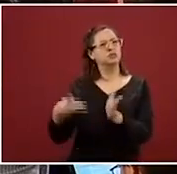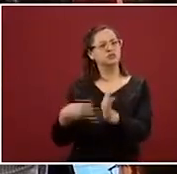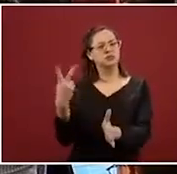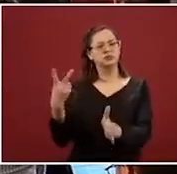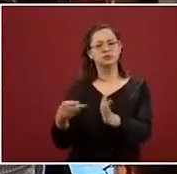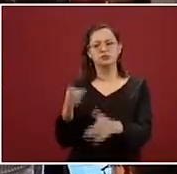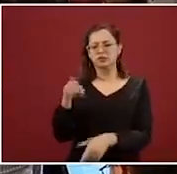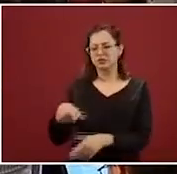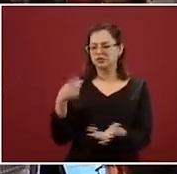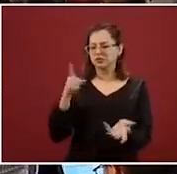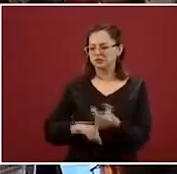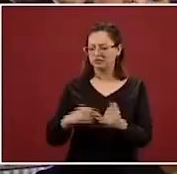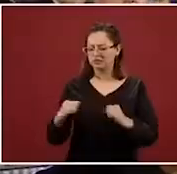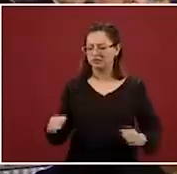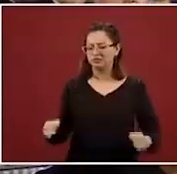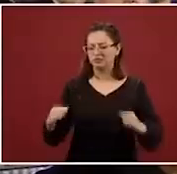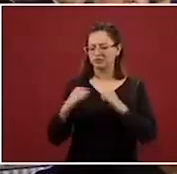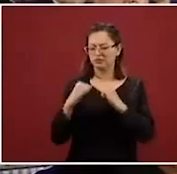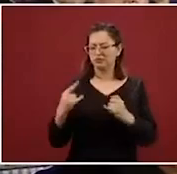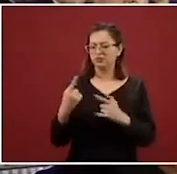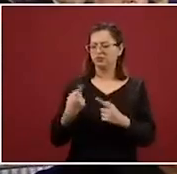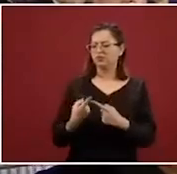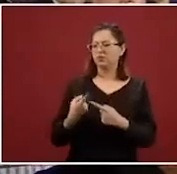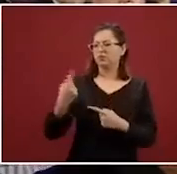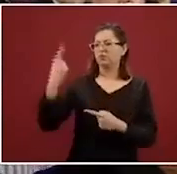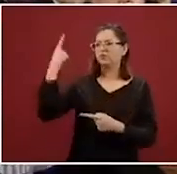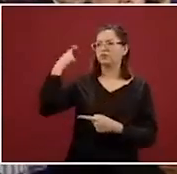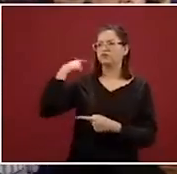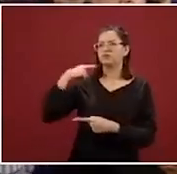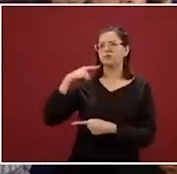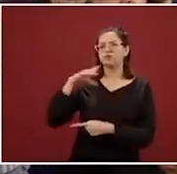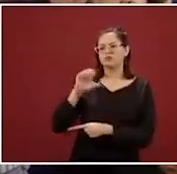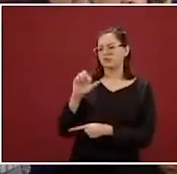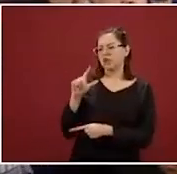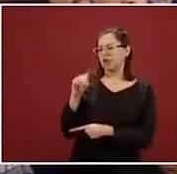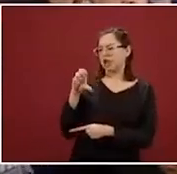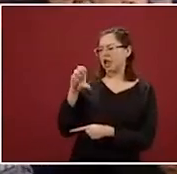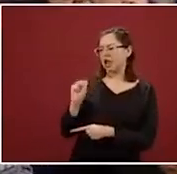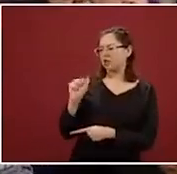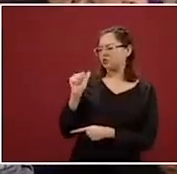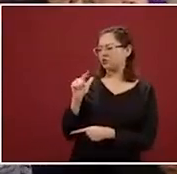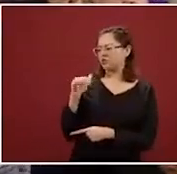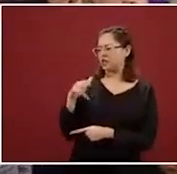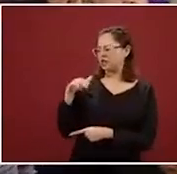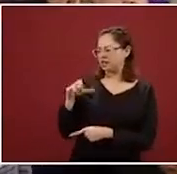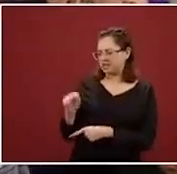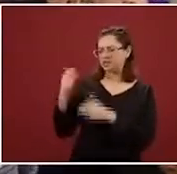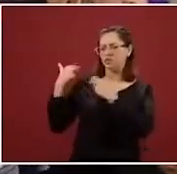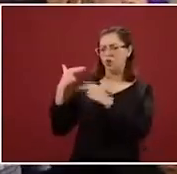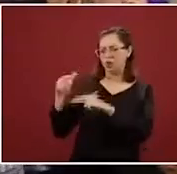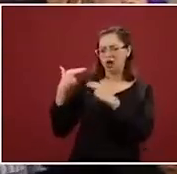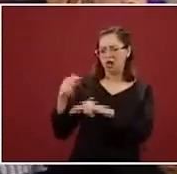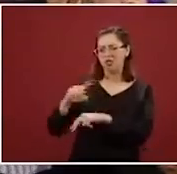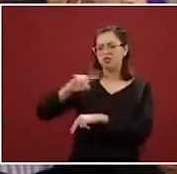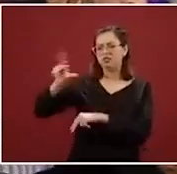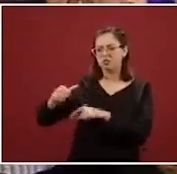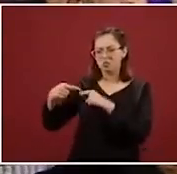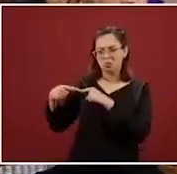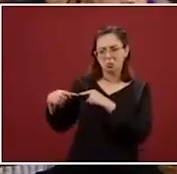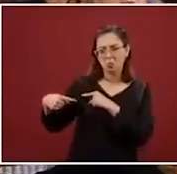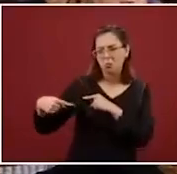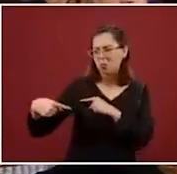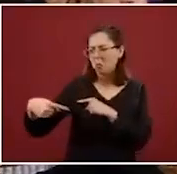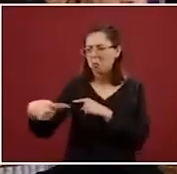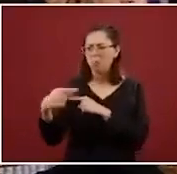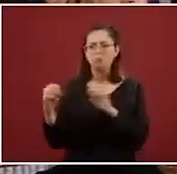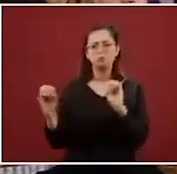una junta de gobierno, desde el sexenio de Carlos Salinas, presidente. Esta huelga, dicen los trabajadores, estalla porque su gobierno